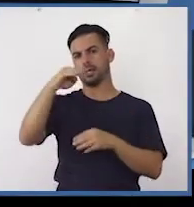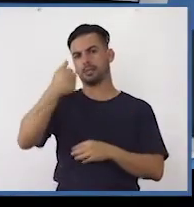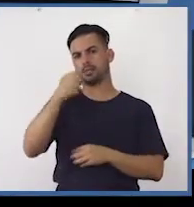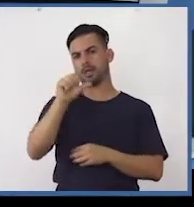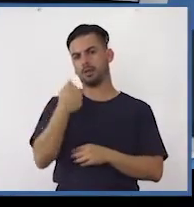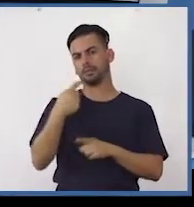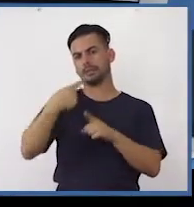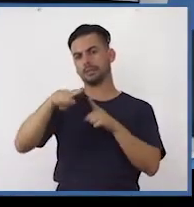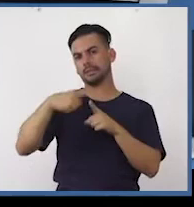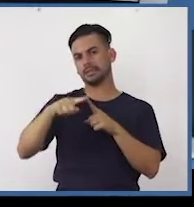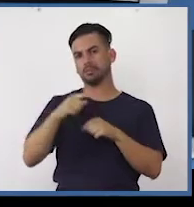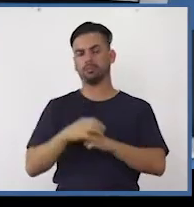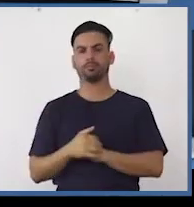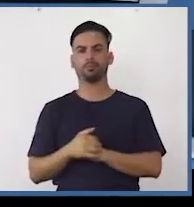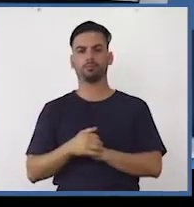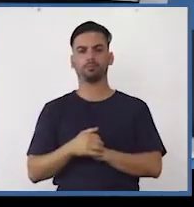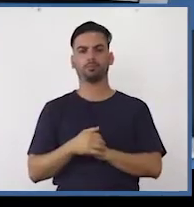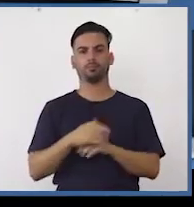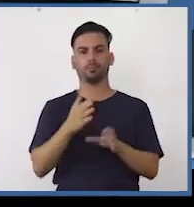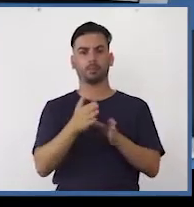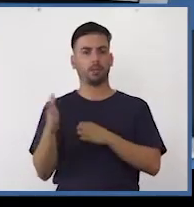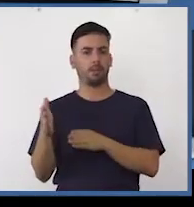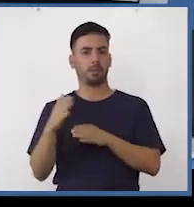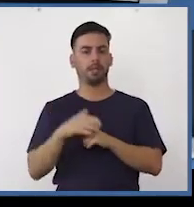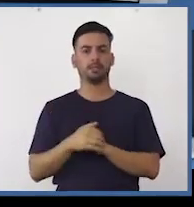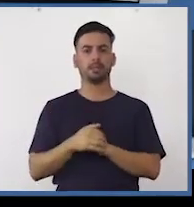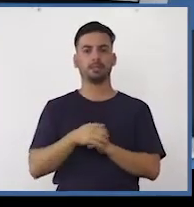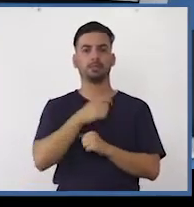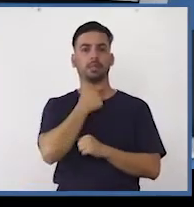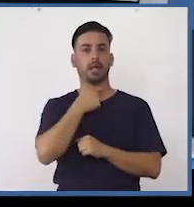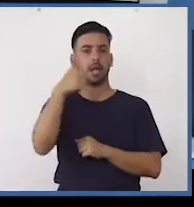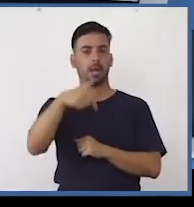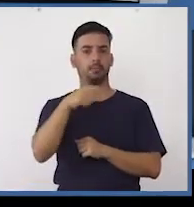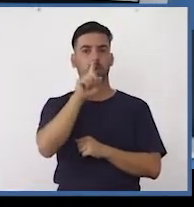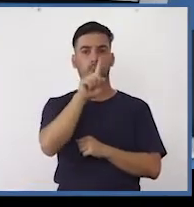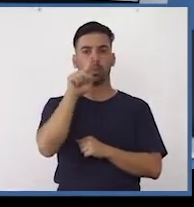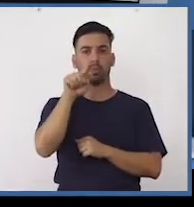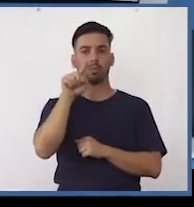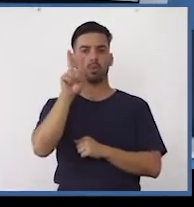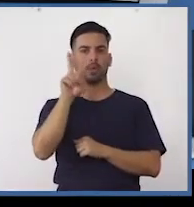Volvemos al ejercicio 1.22 y seguimos trabajando con el péndulo, ¿no